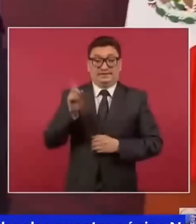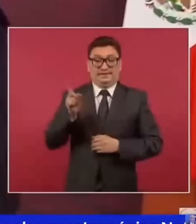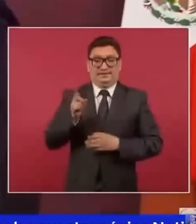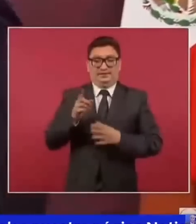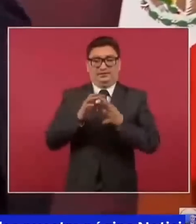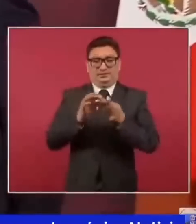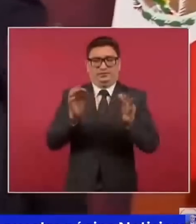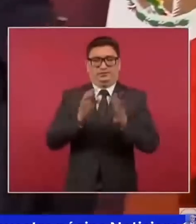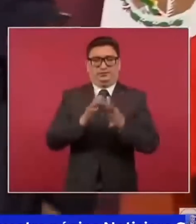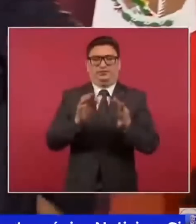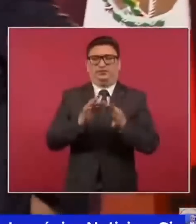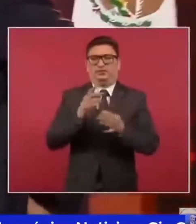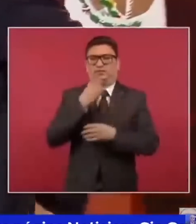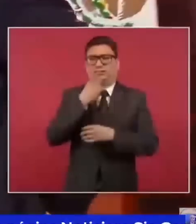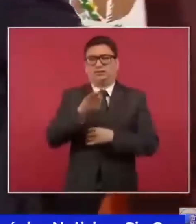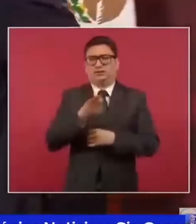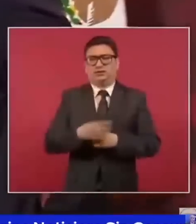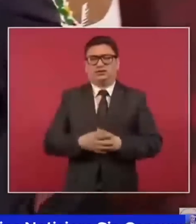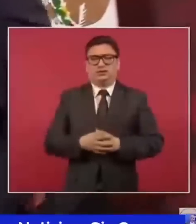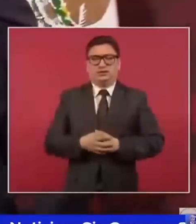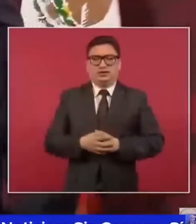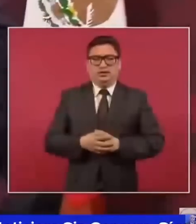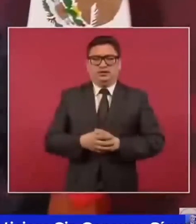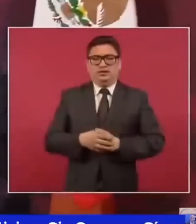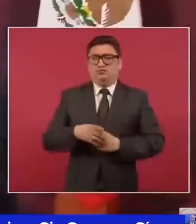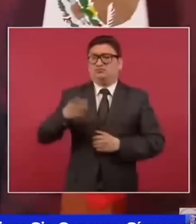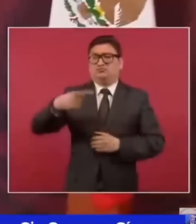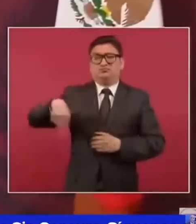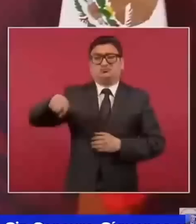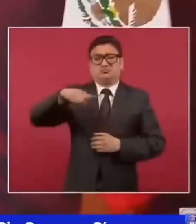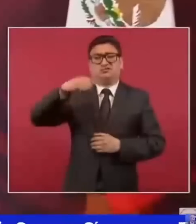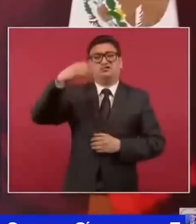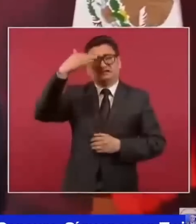habla de que sí sabían,